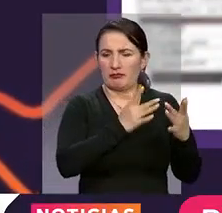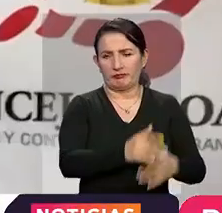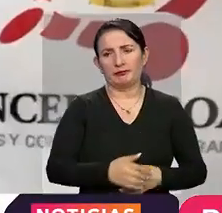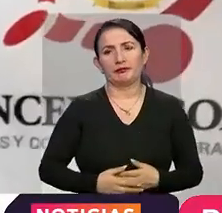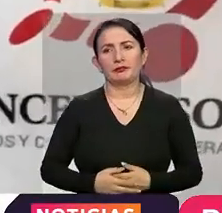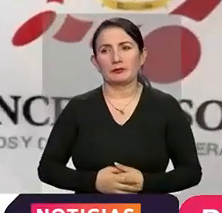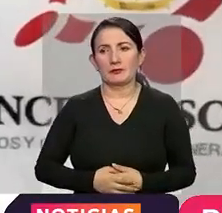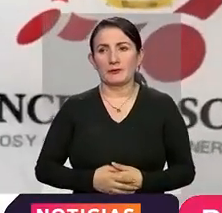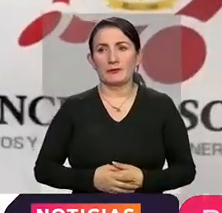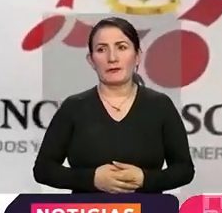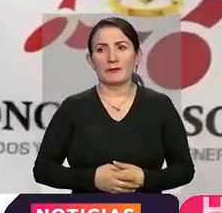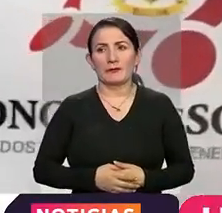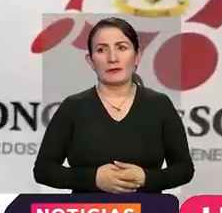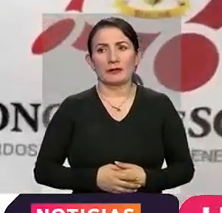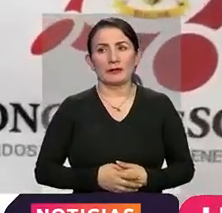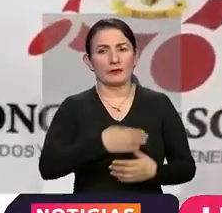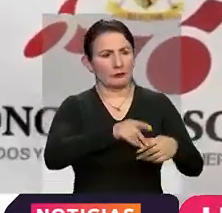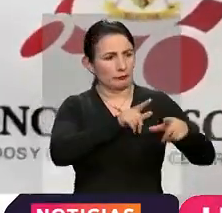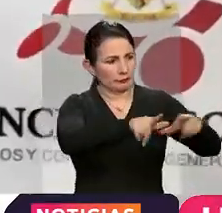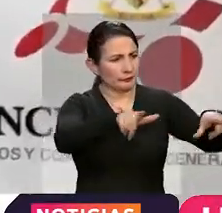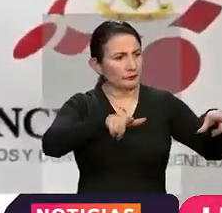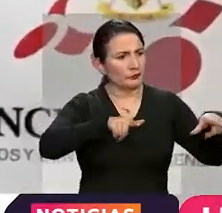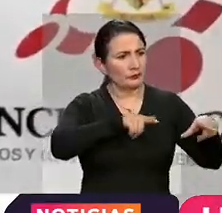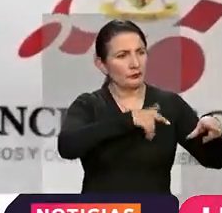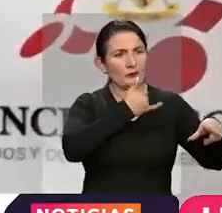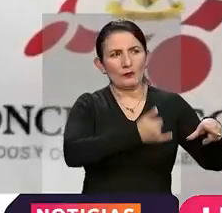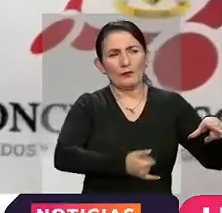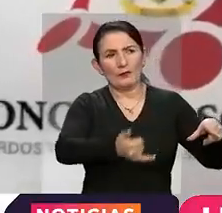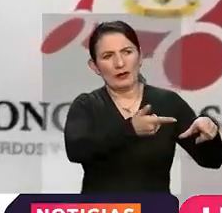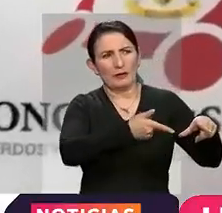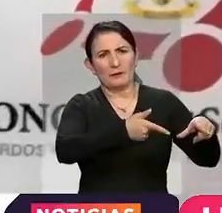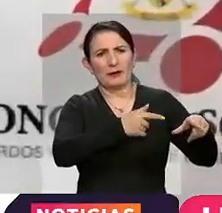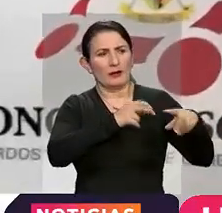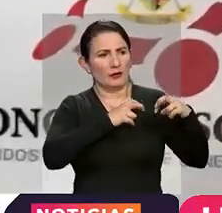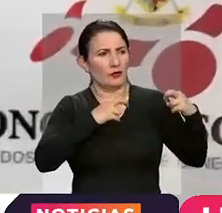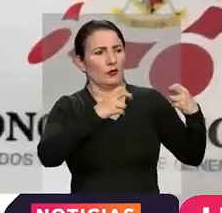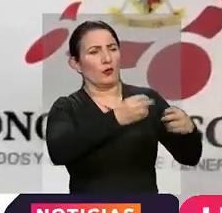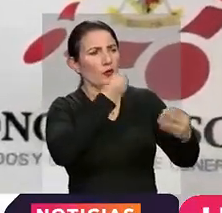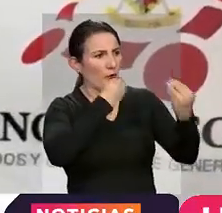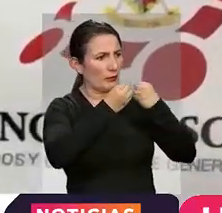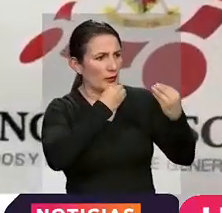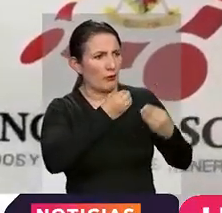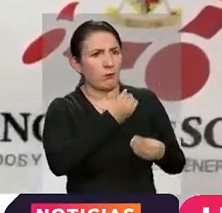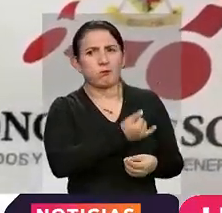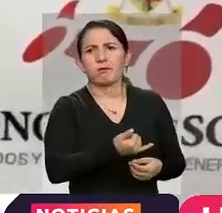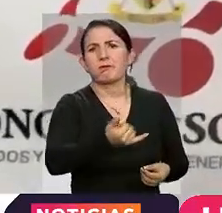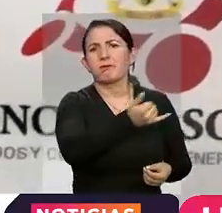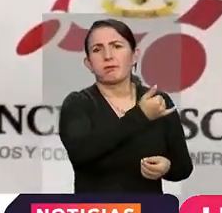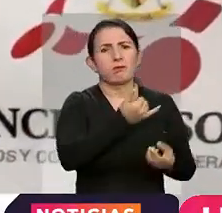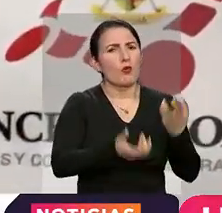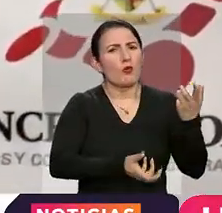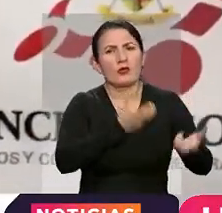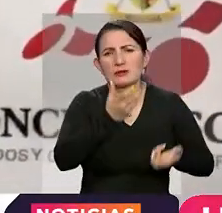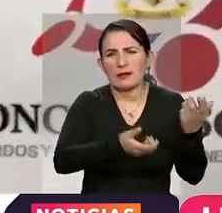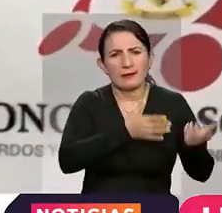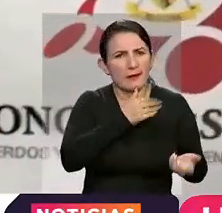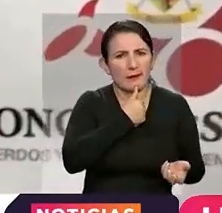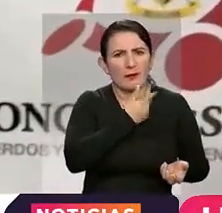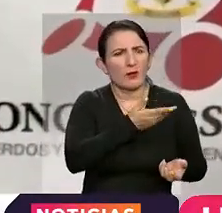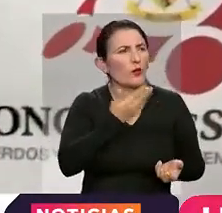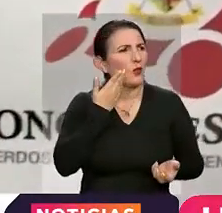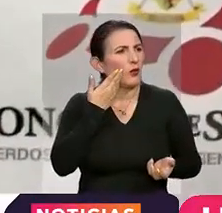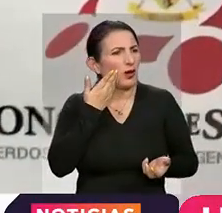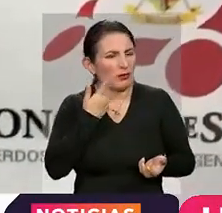funcionamiento. ¿Cómo así que estos lugares que no existen y no funcionan como comedores comunitarios, que ni siquiera tienen cocina, de cuándo